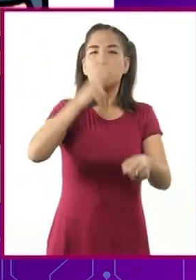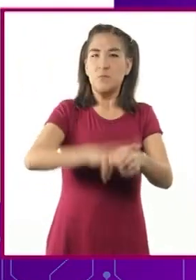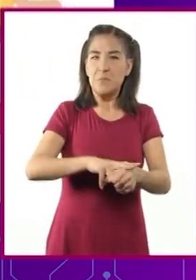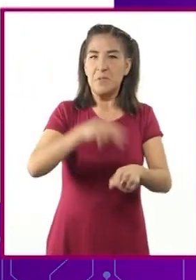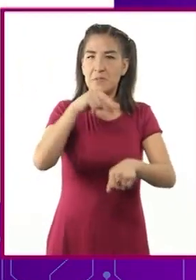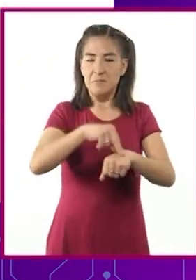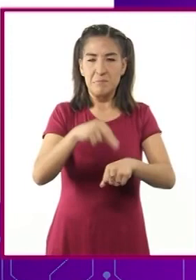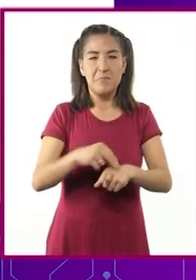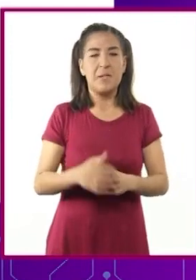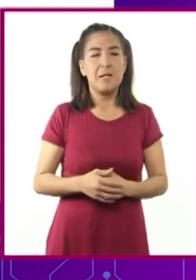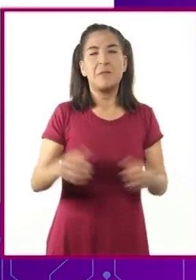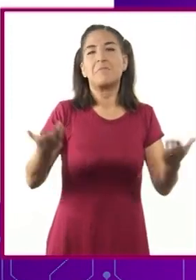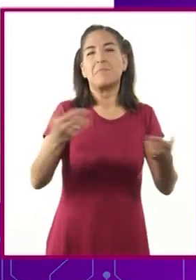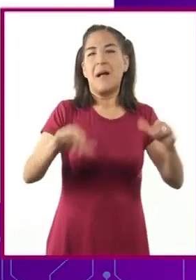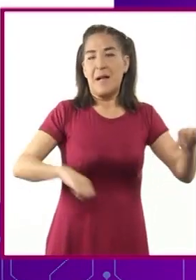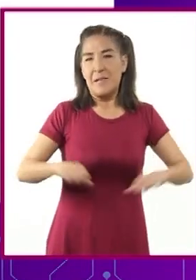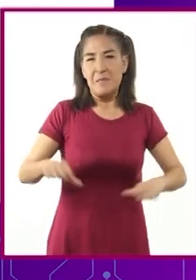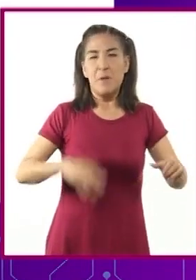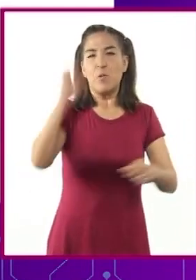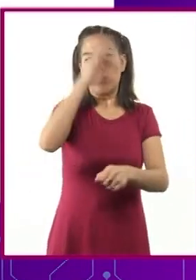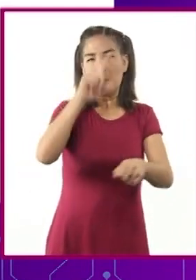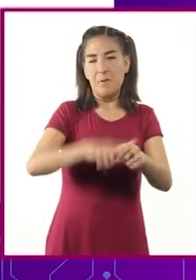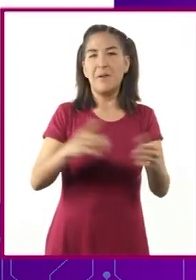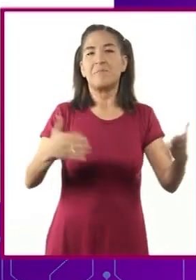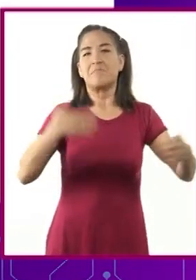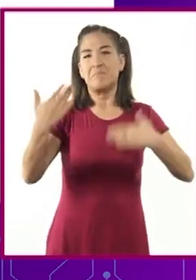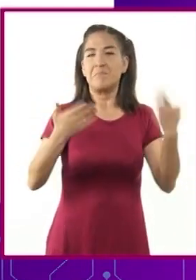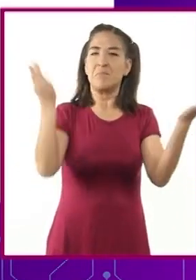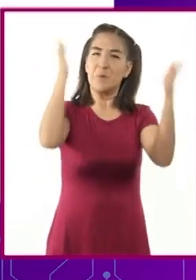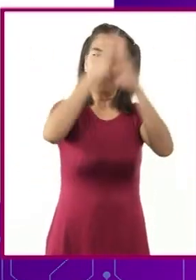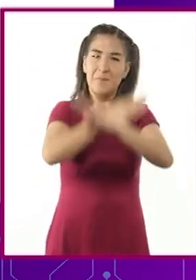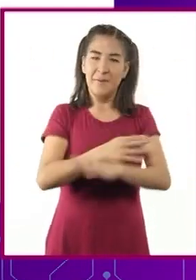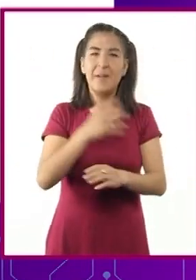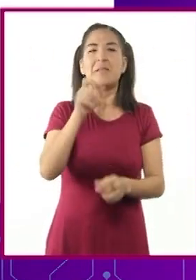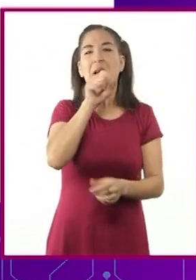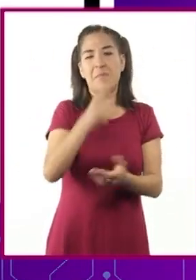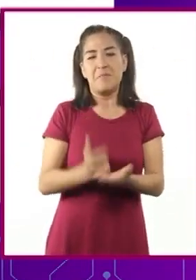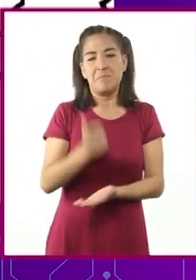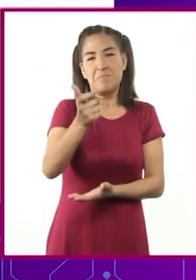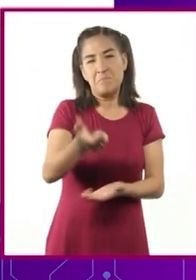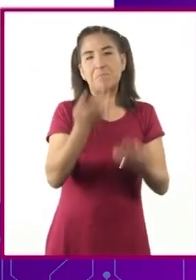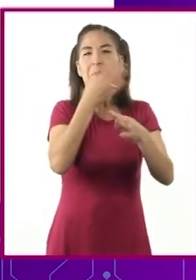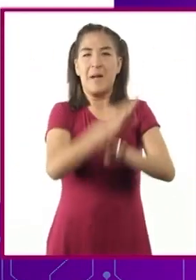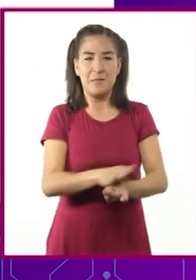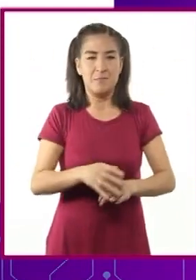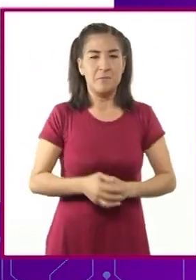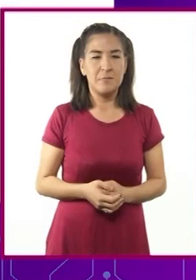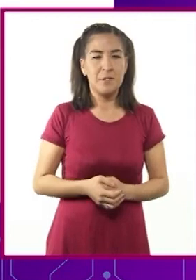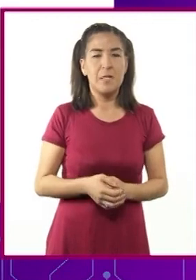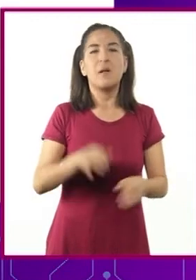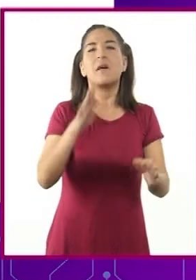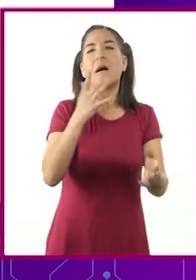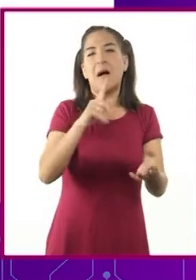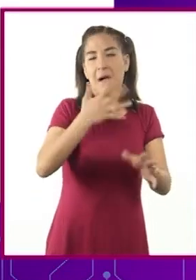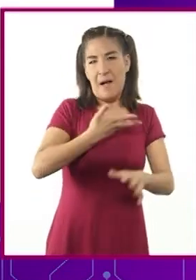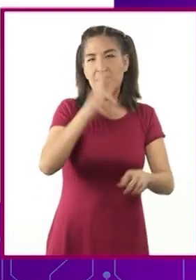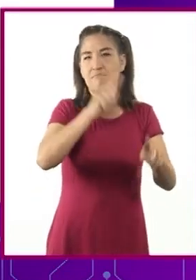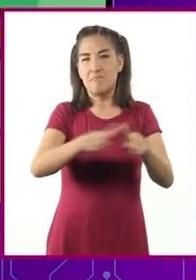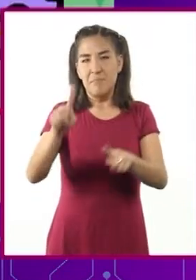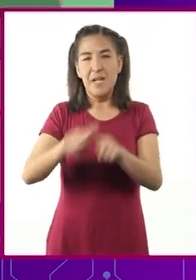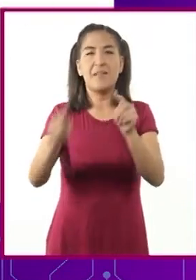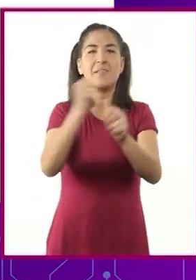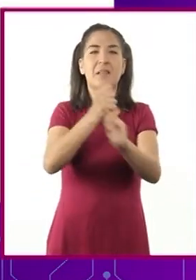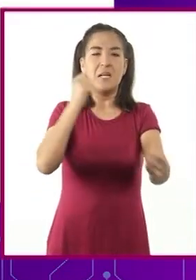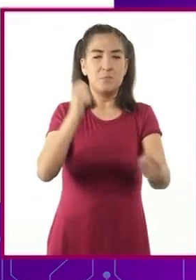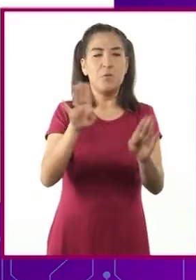salud, actividades culturales, recreativas y financieras. Diversidad de medios de transporte